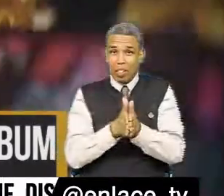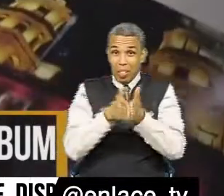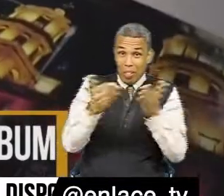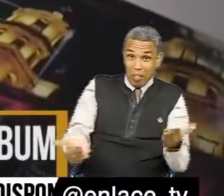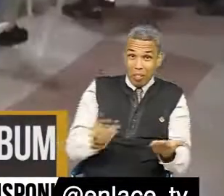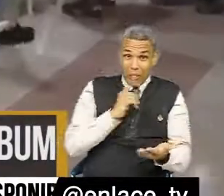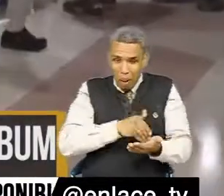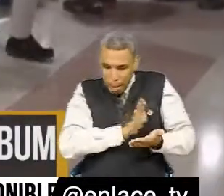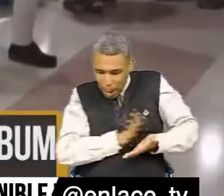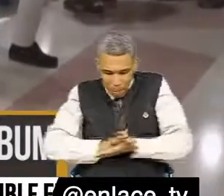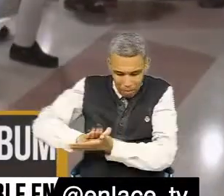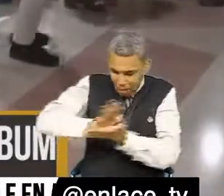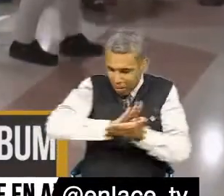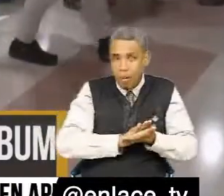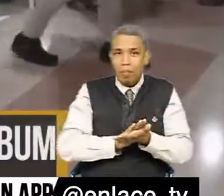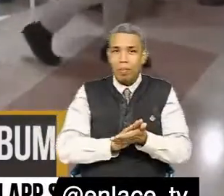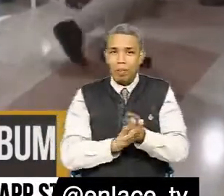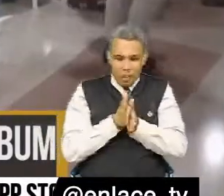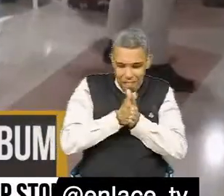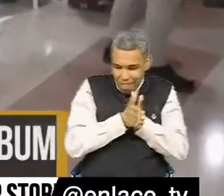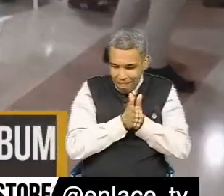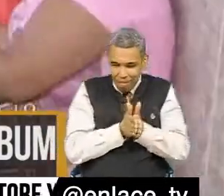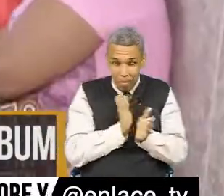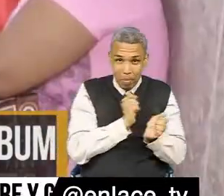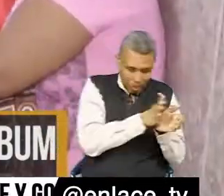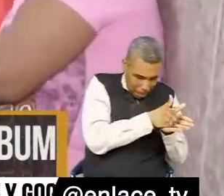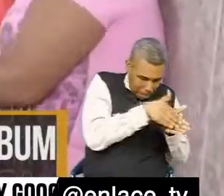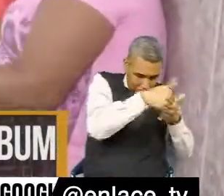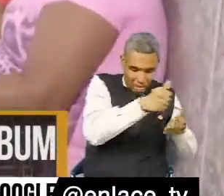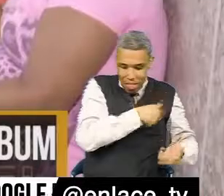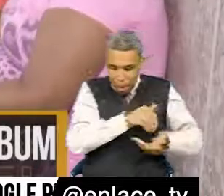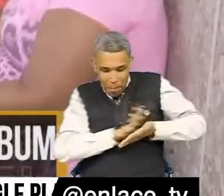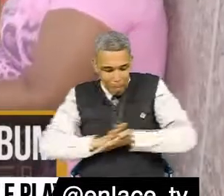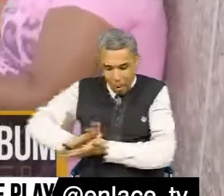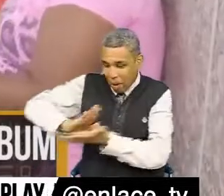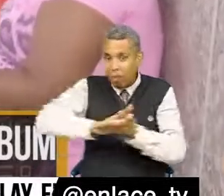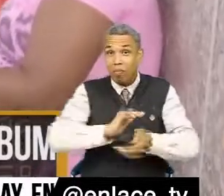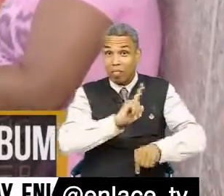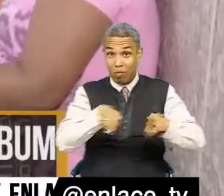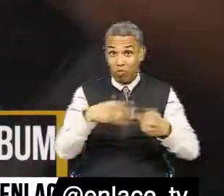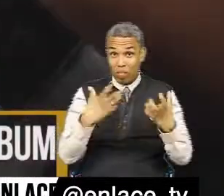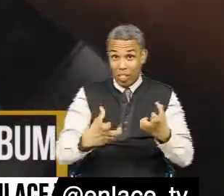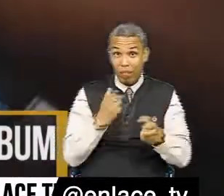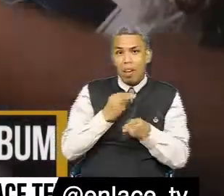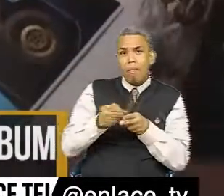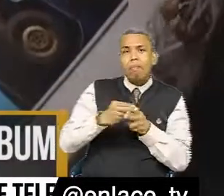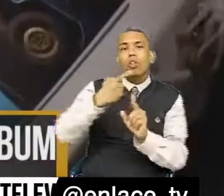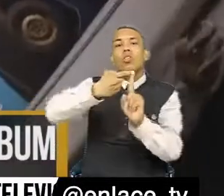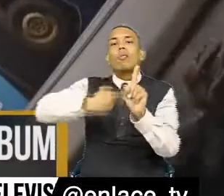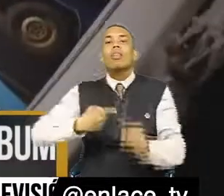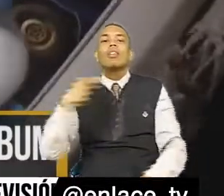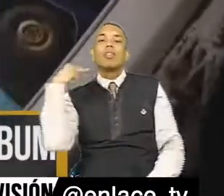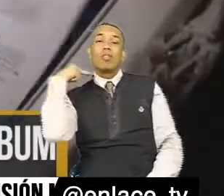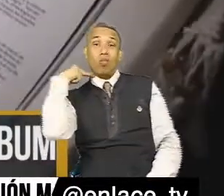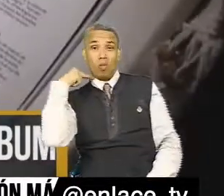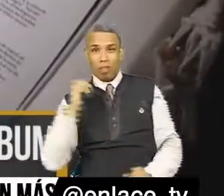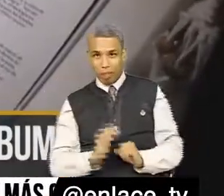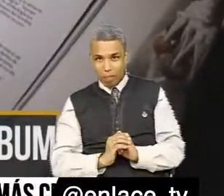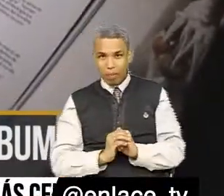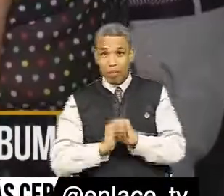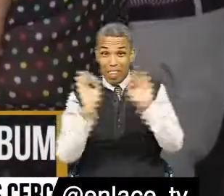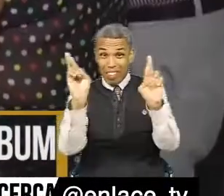lo goce y que muchas personas acá en barranca y en el magdalena medio tengan esa oportunidad de participar por este chevrolet sail patrocinado por códice el que